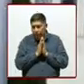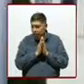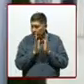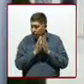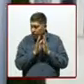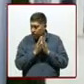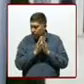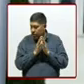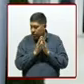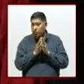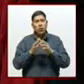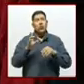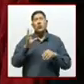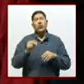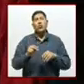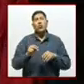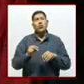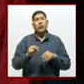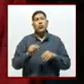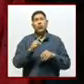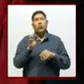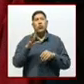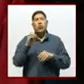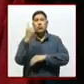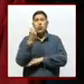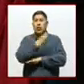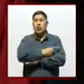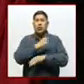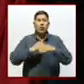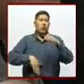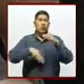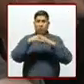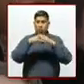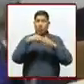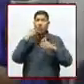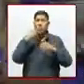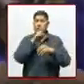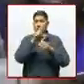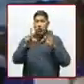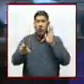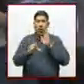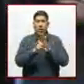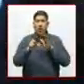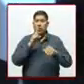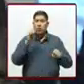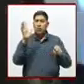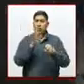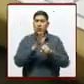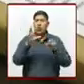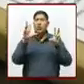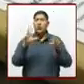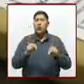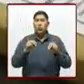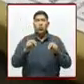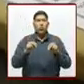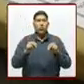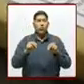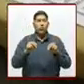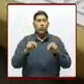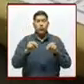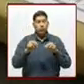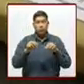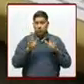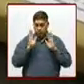pedirle que no se tomen los 150 días máximo que establece la ley. Nos ha prometido que no lo van a tomarse de